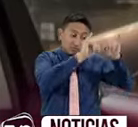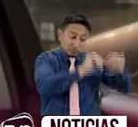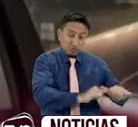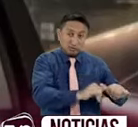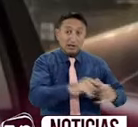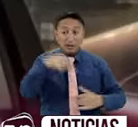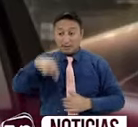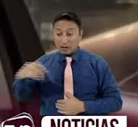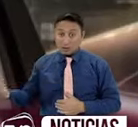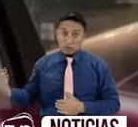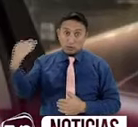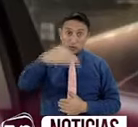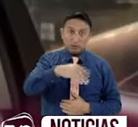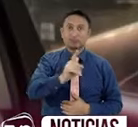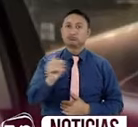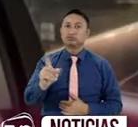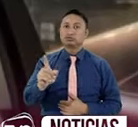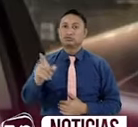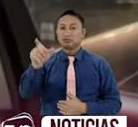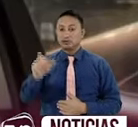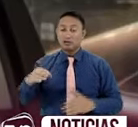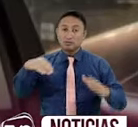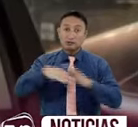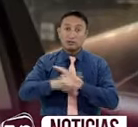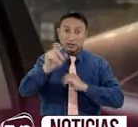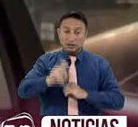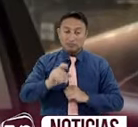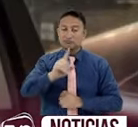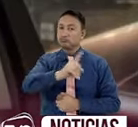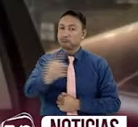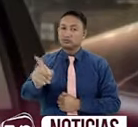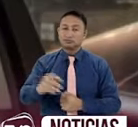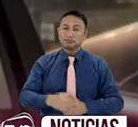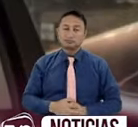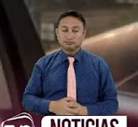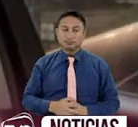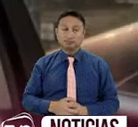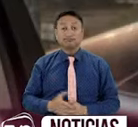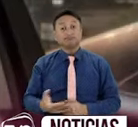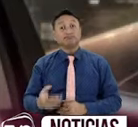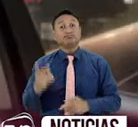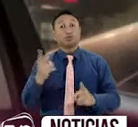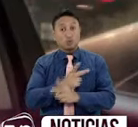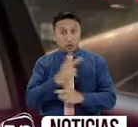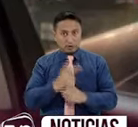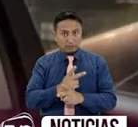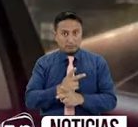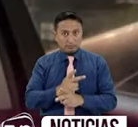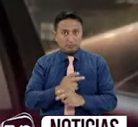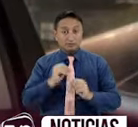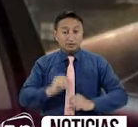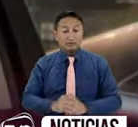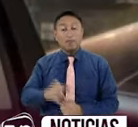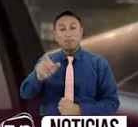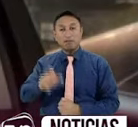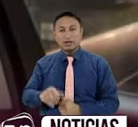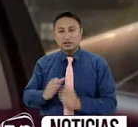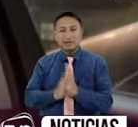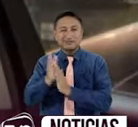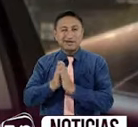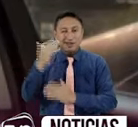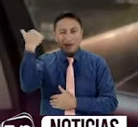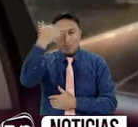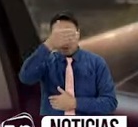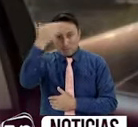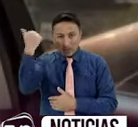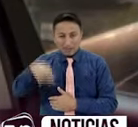camino no para los que están pensando ir en Estados Unidos así que tengan mucho cuidado con las estafas y con las mentiras que